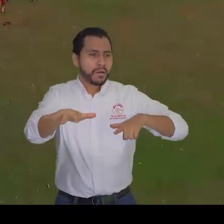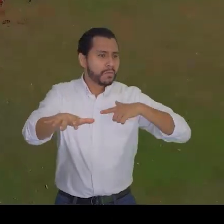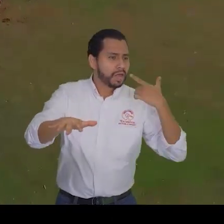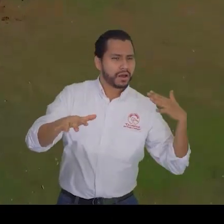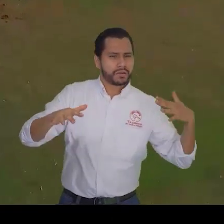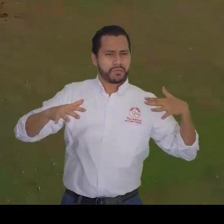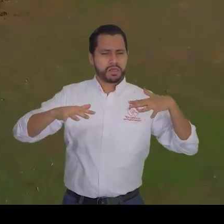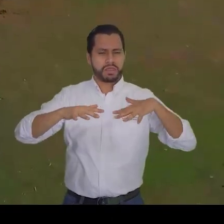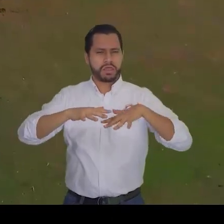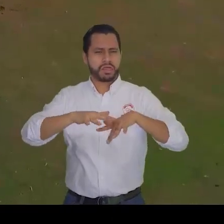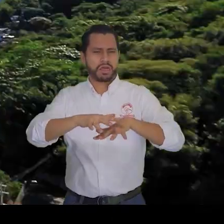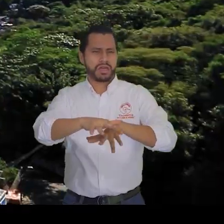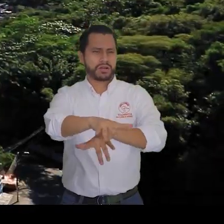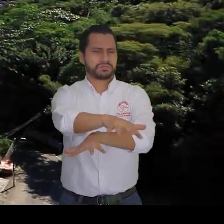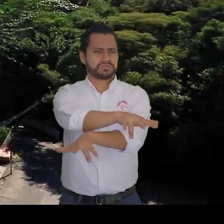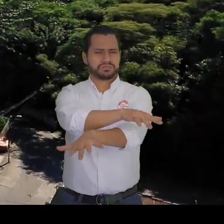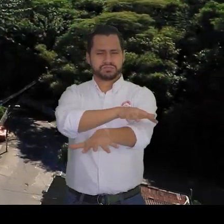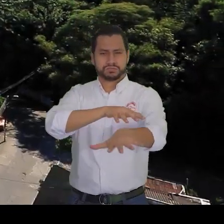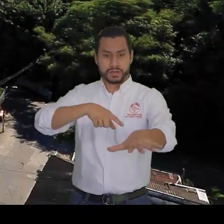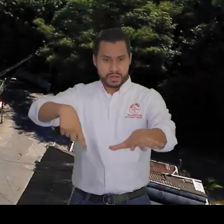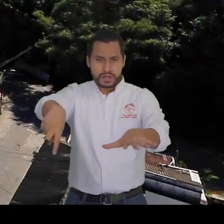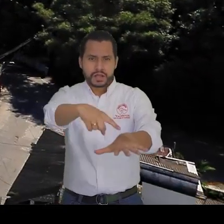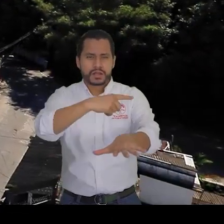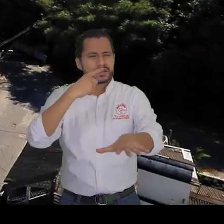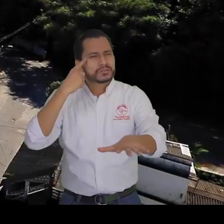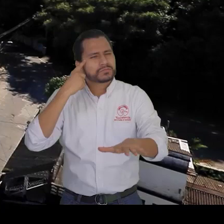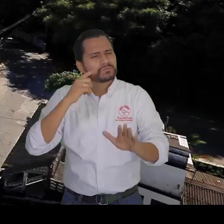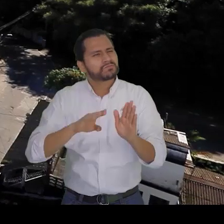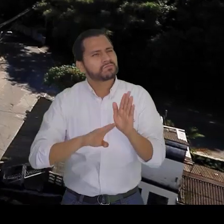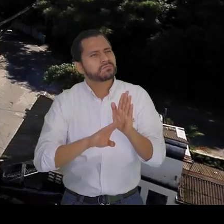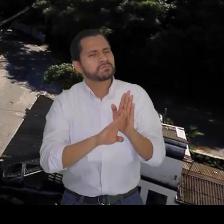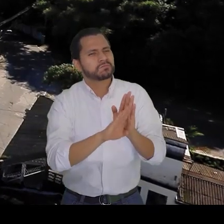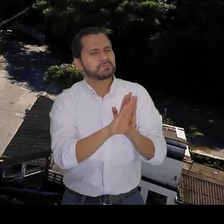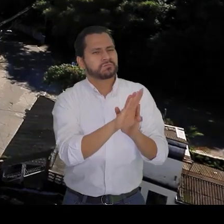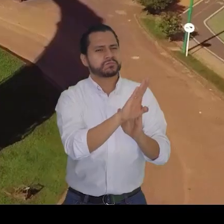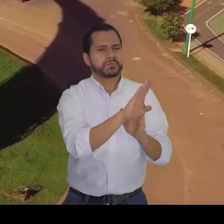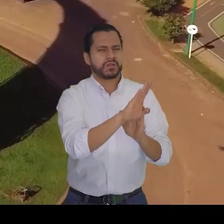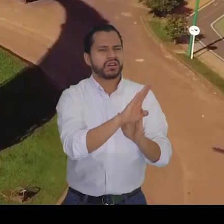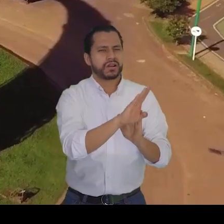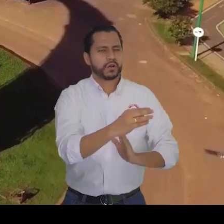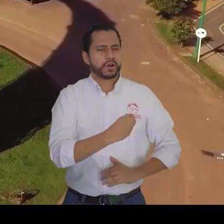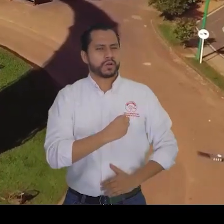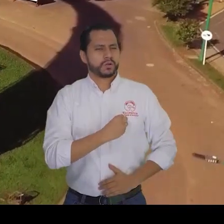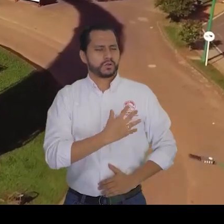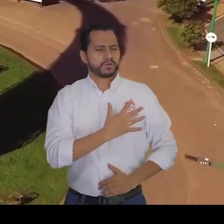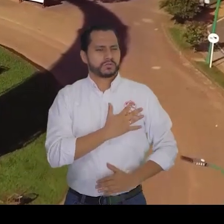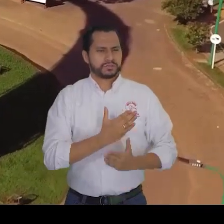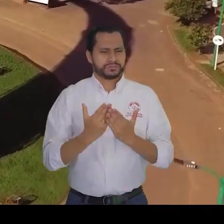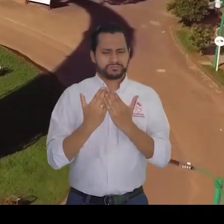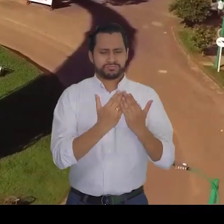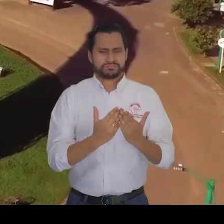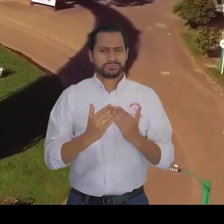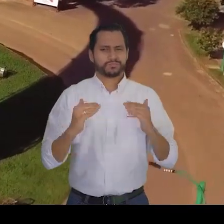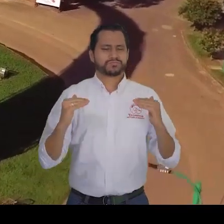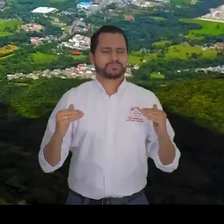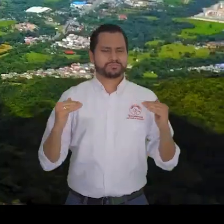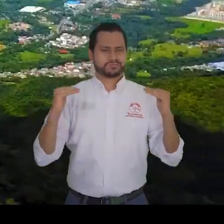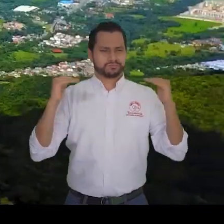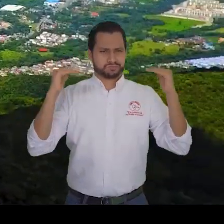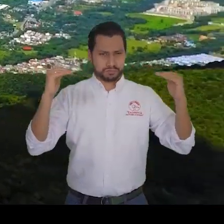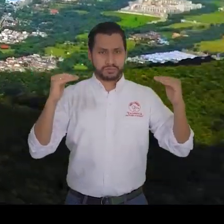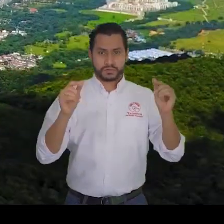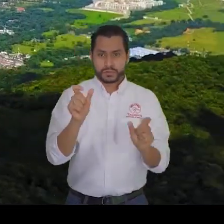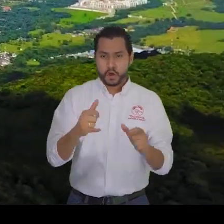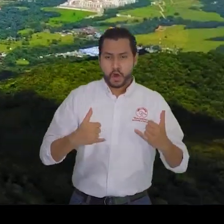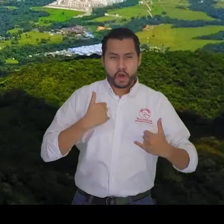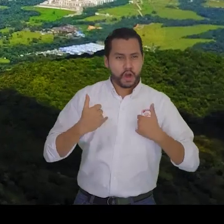colonos, tierra que gesta y consolida, para crecer y echar raíces, la mayor oportunidad de educación superior